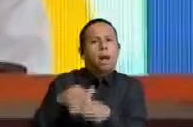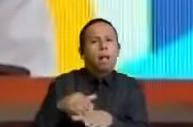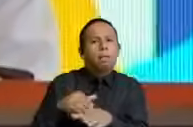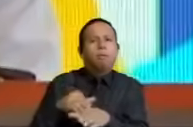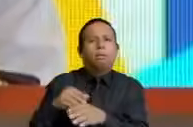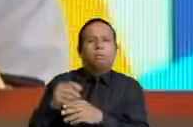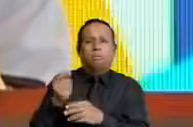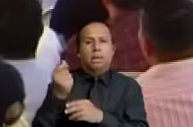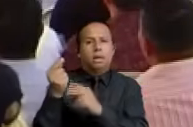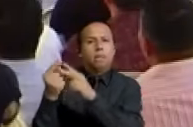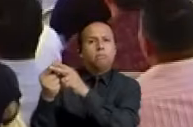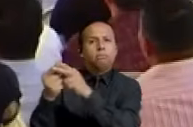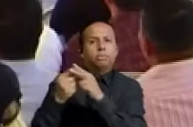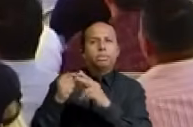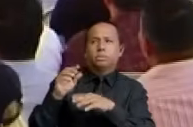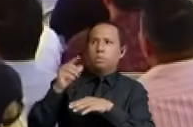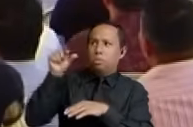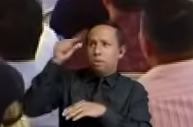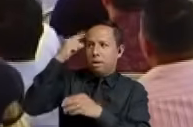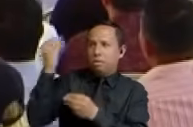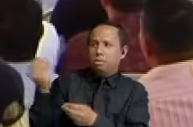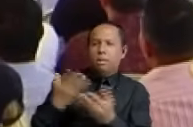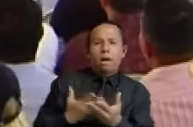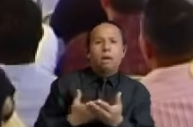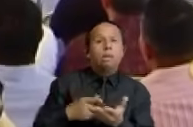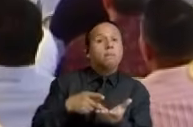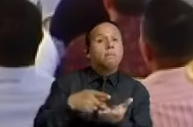el gobierno nacional elago